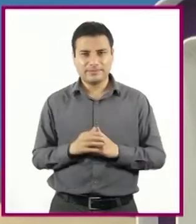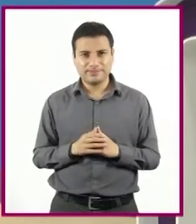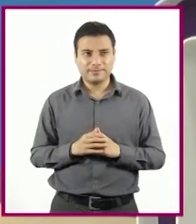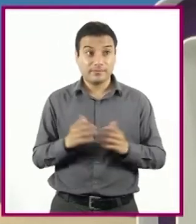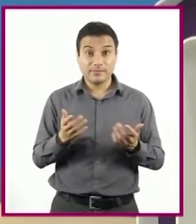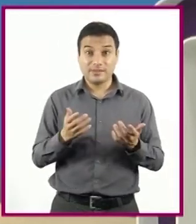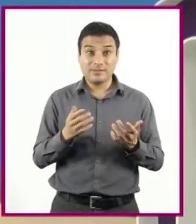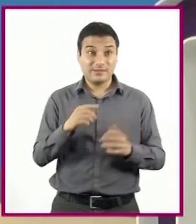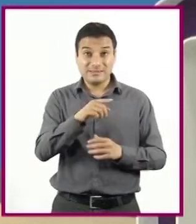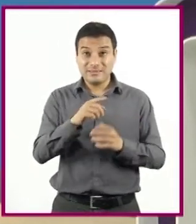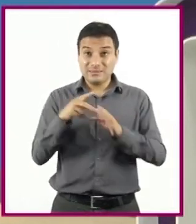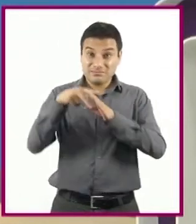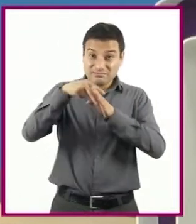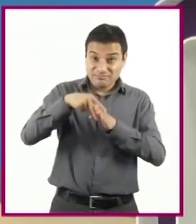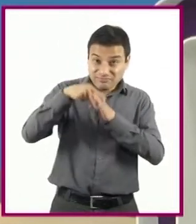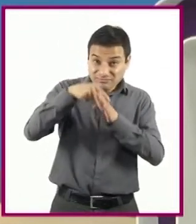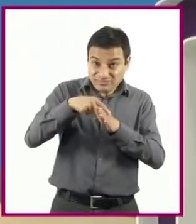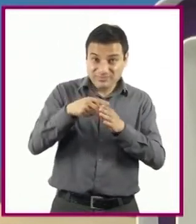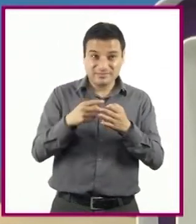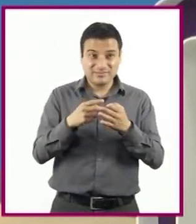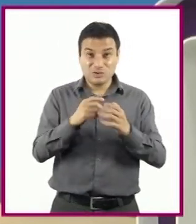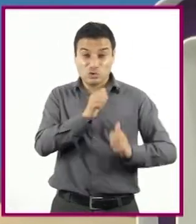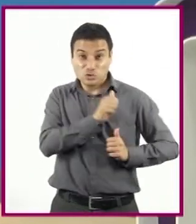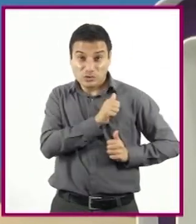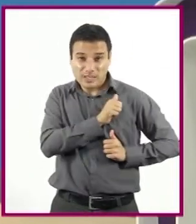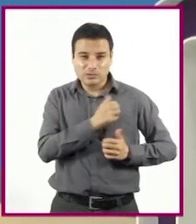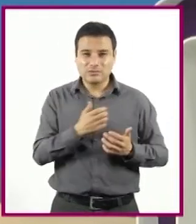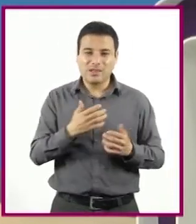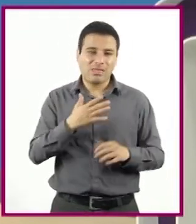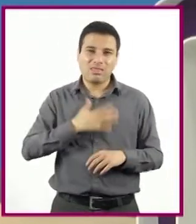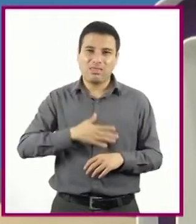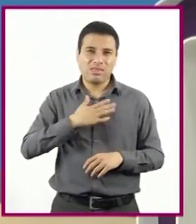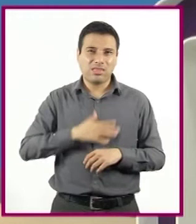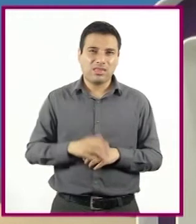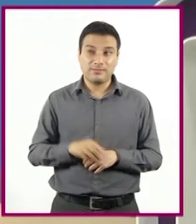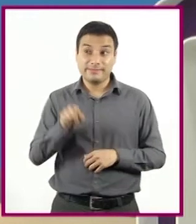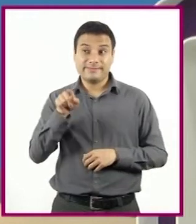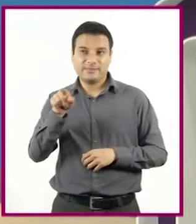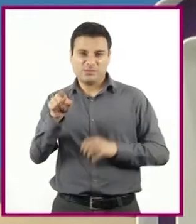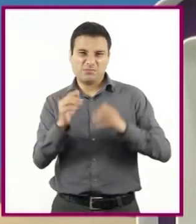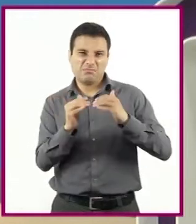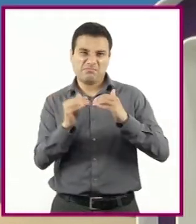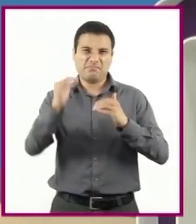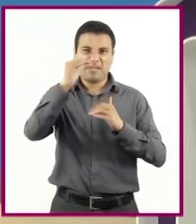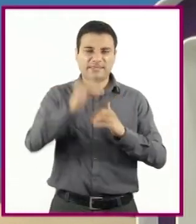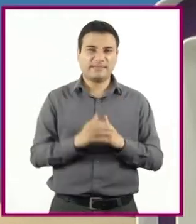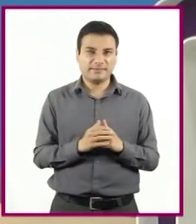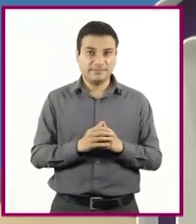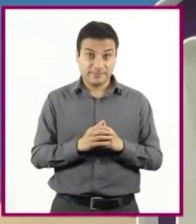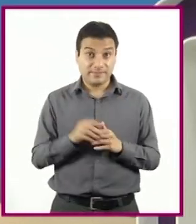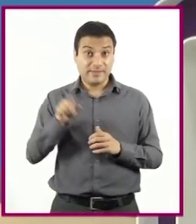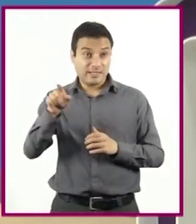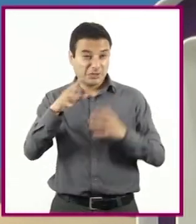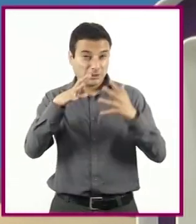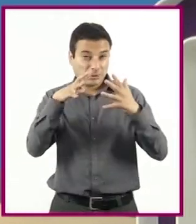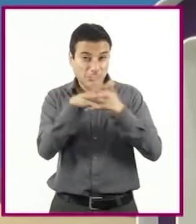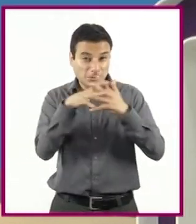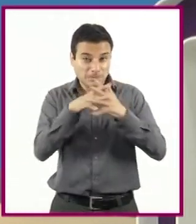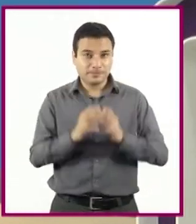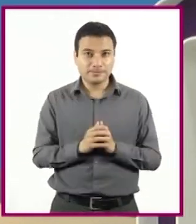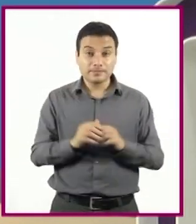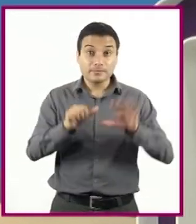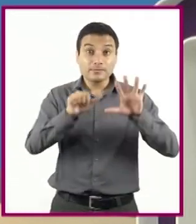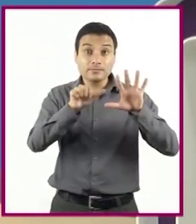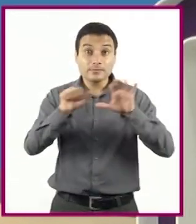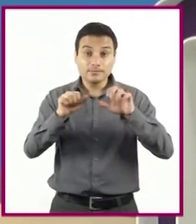e infantería de Calleja fue superior. Las fuerzas insurgentes se desbandaron y los realistas tomaron cerca de